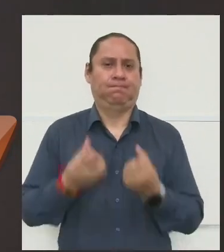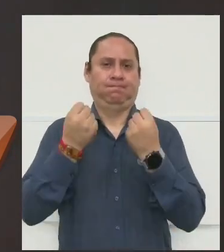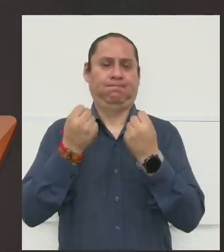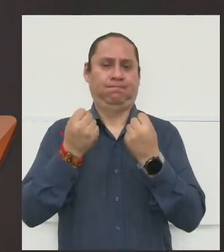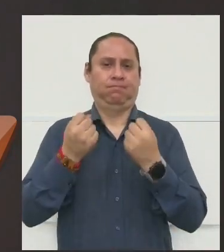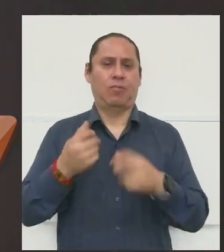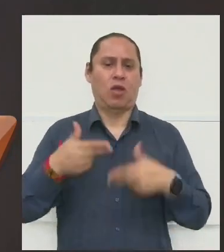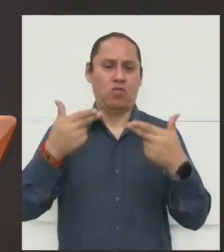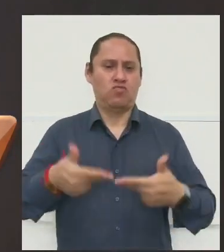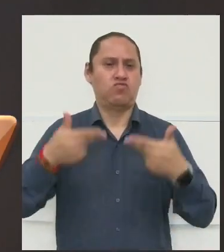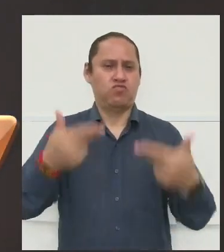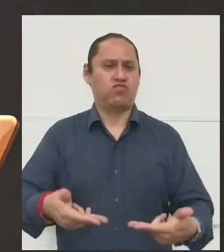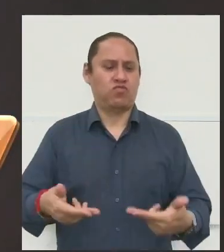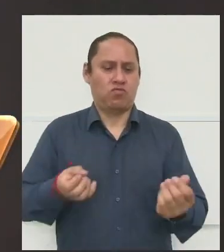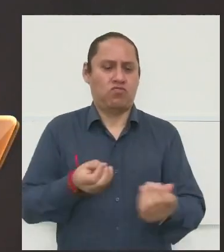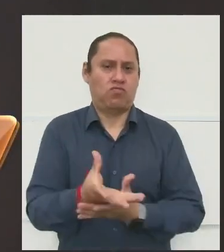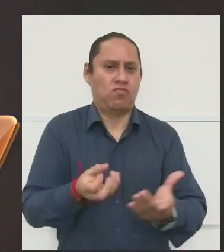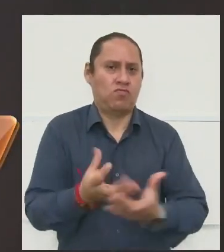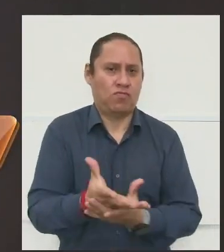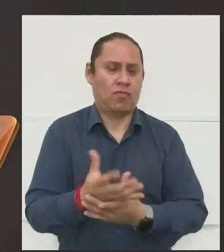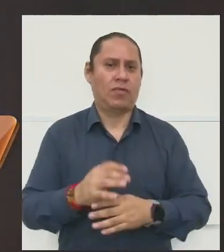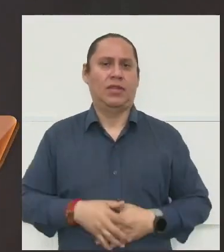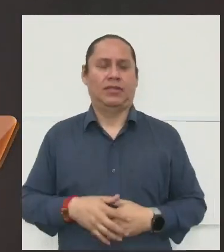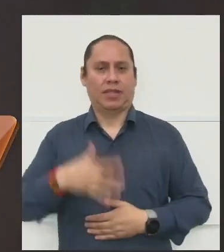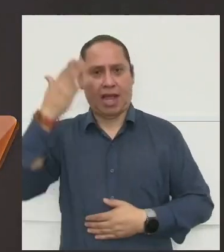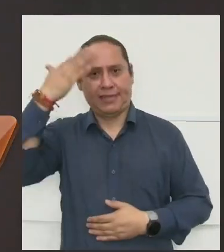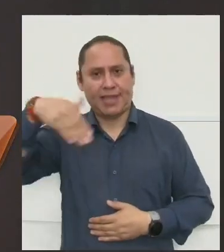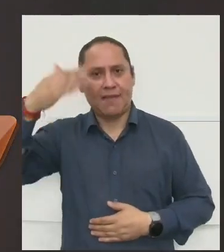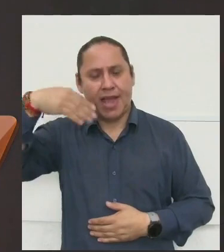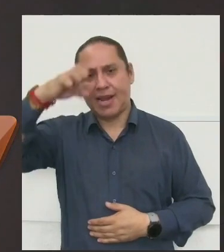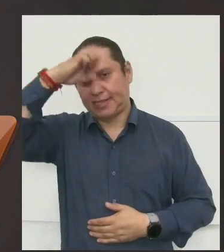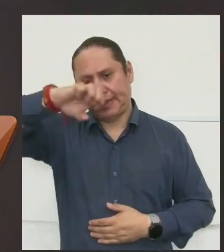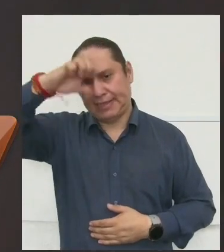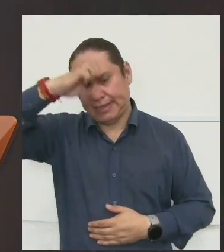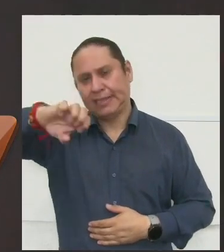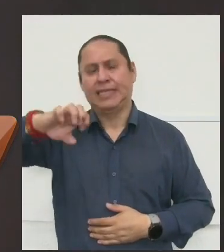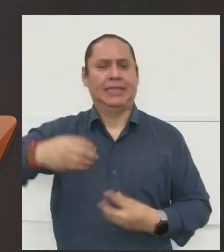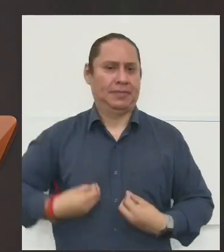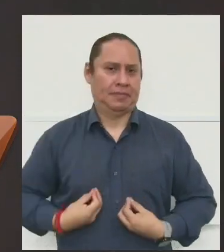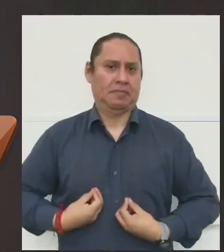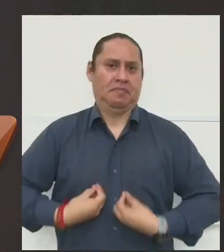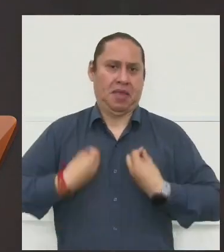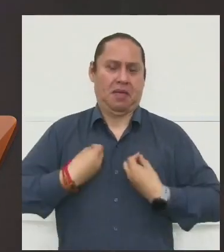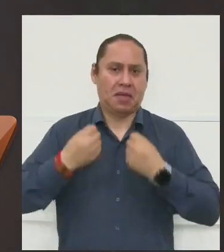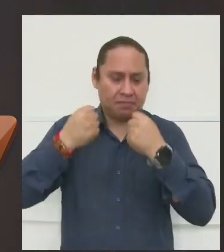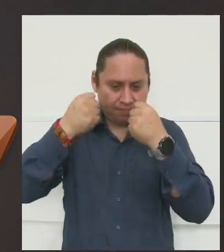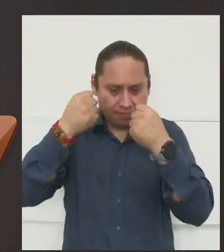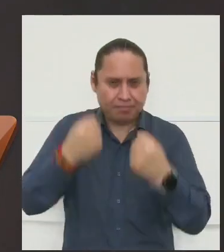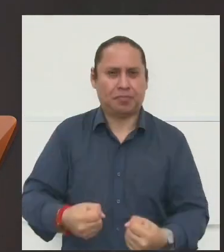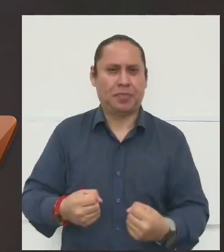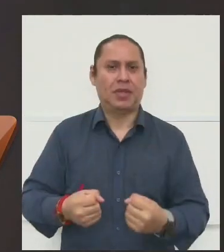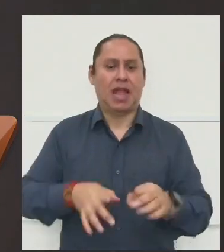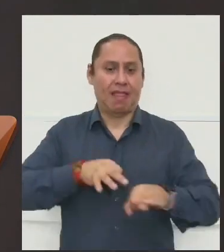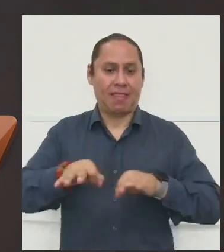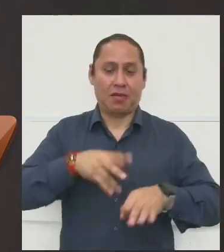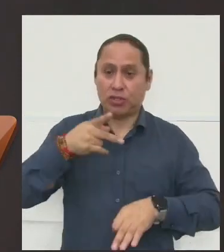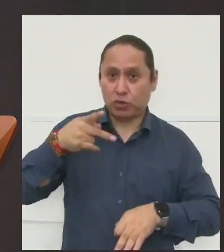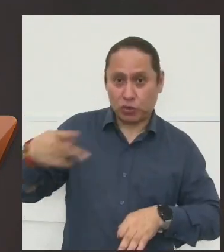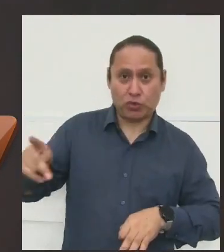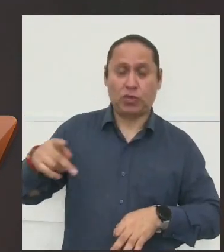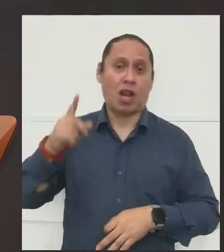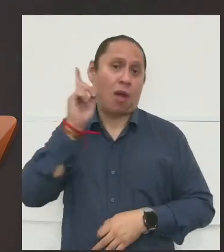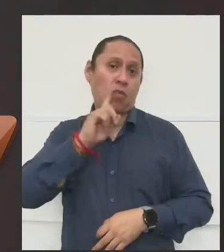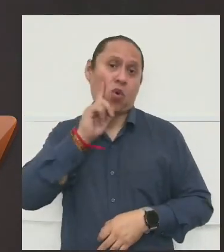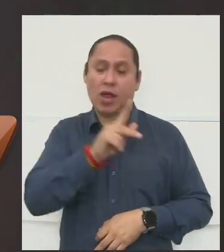partería tradicional como un conjunto de saberes y prácticas vivas fortaleciendo también el trabajo de las parteras a nivel